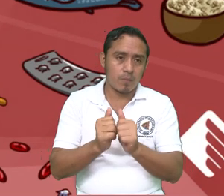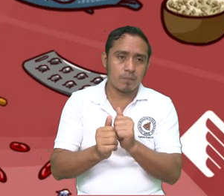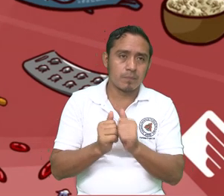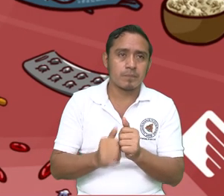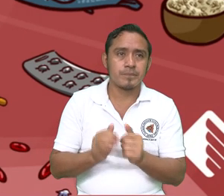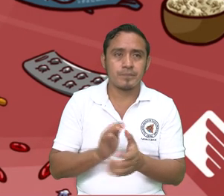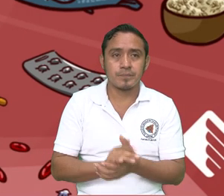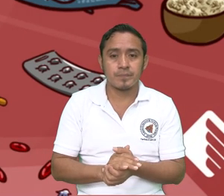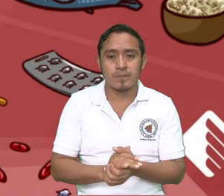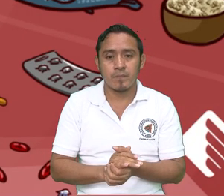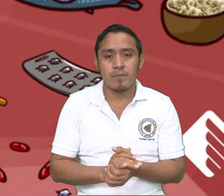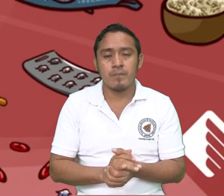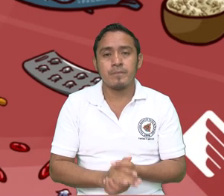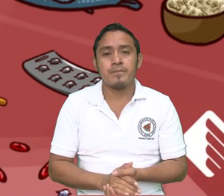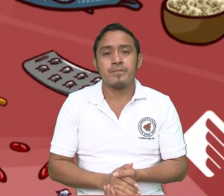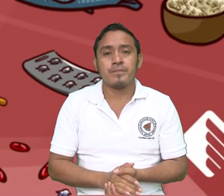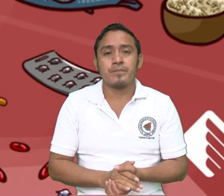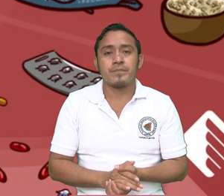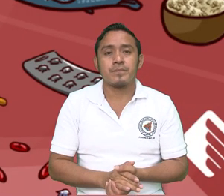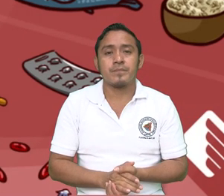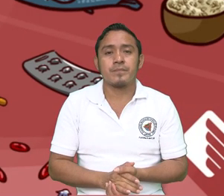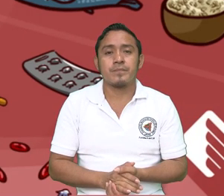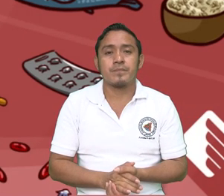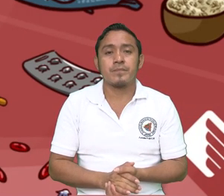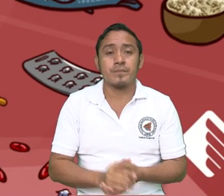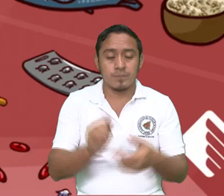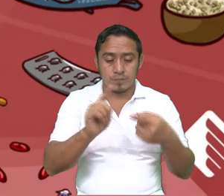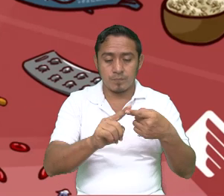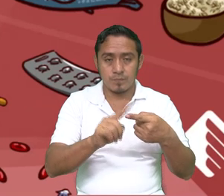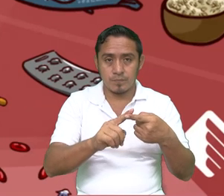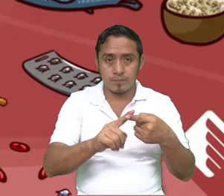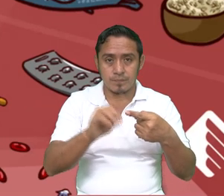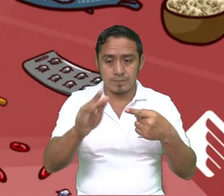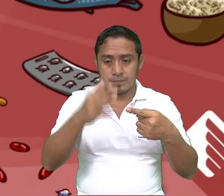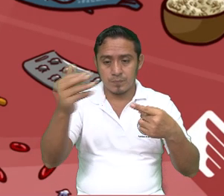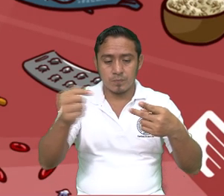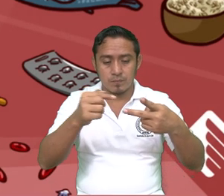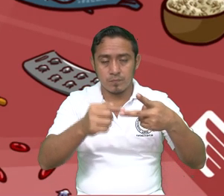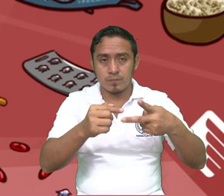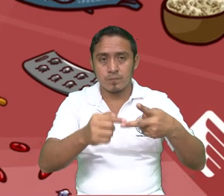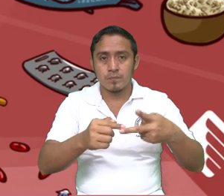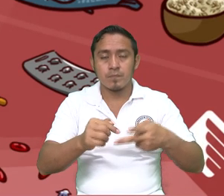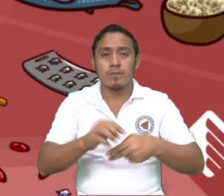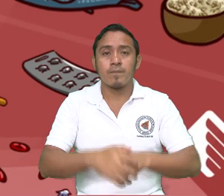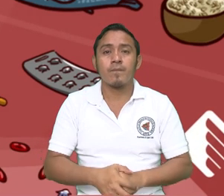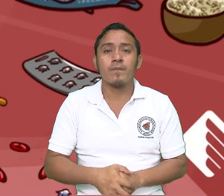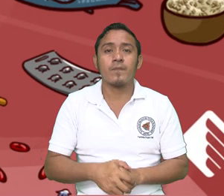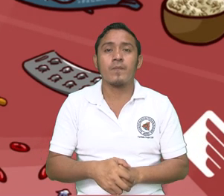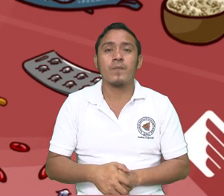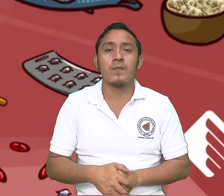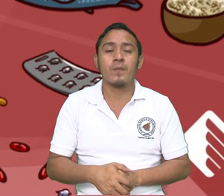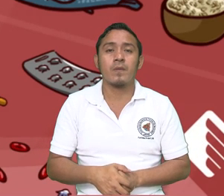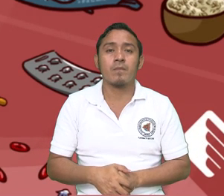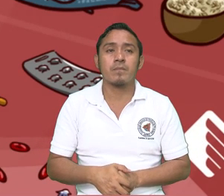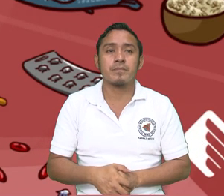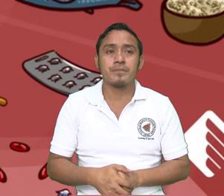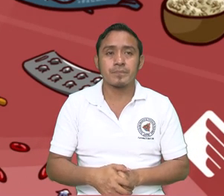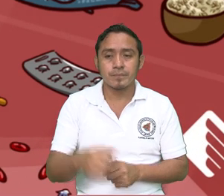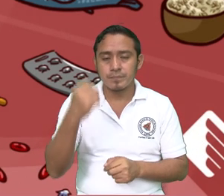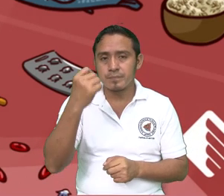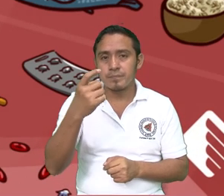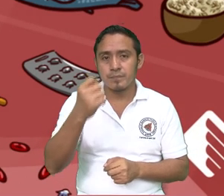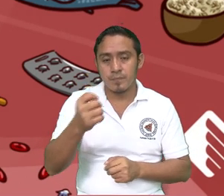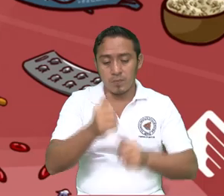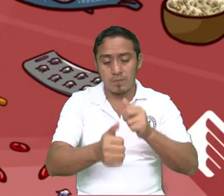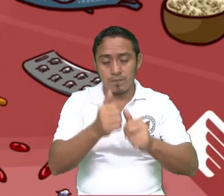sin reservas por más s una u otra condición tiene que ver por ejemplo con la insuficiencia